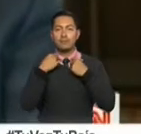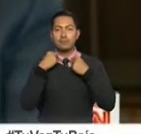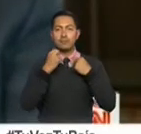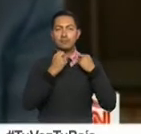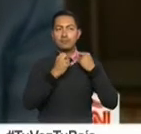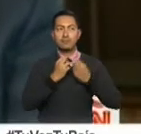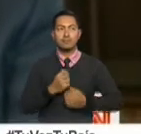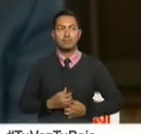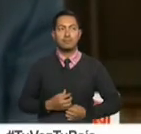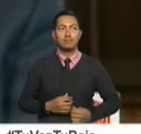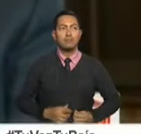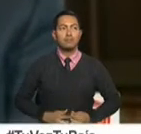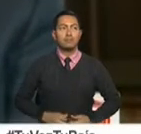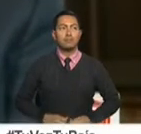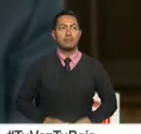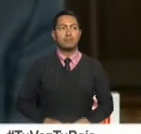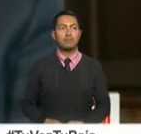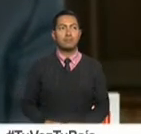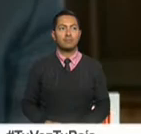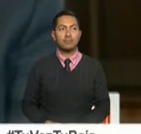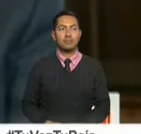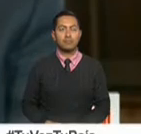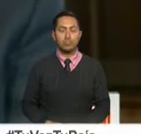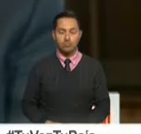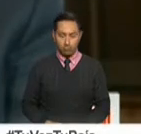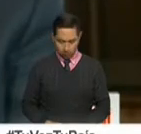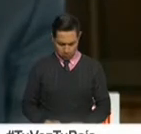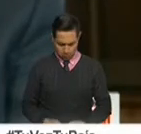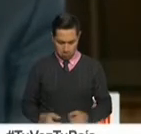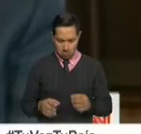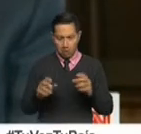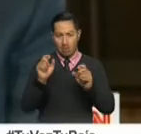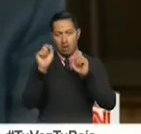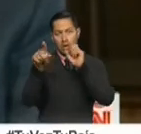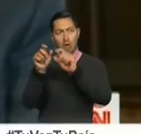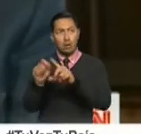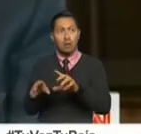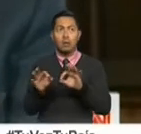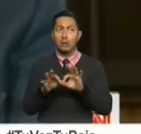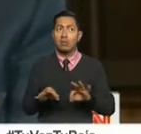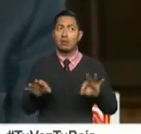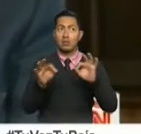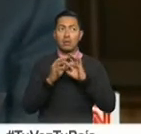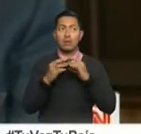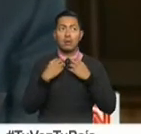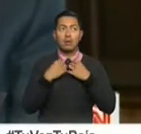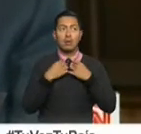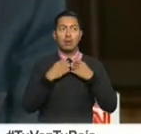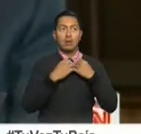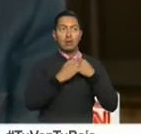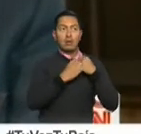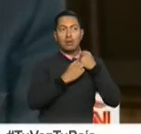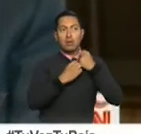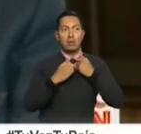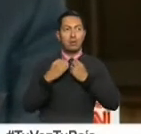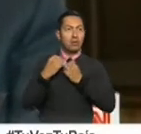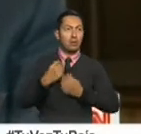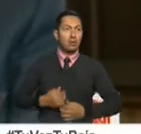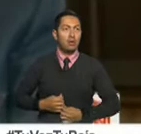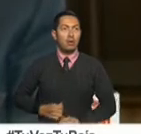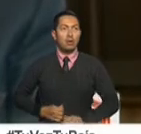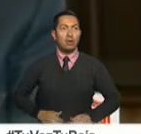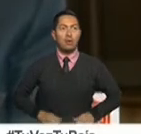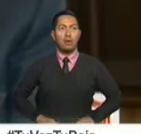El tema de la consulta es algo que creí yo que era necesario por varias razones. En primer lugar, porque creo